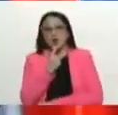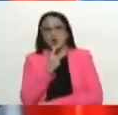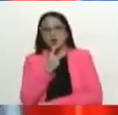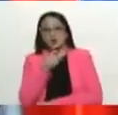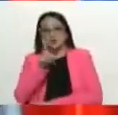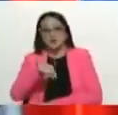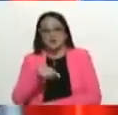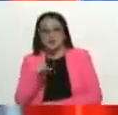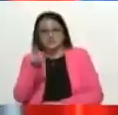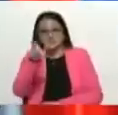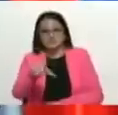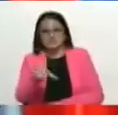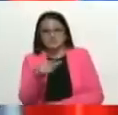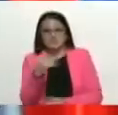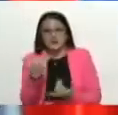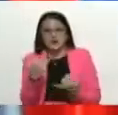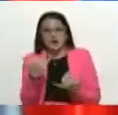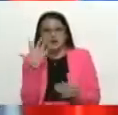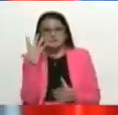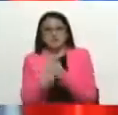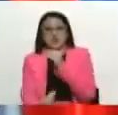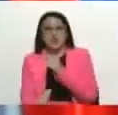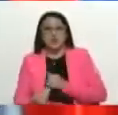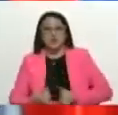Es decir, este sujeto se encuentra prófugo